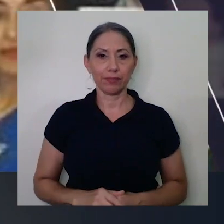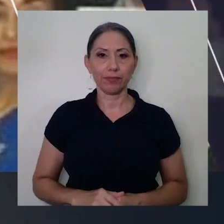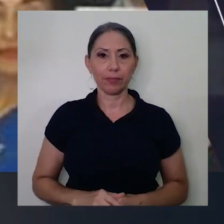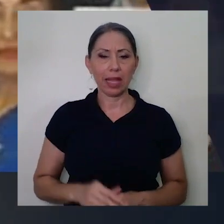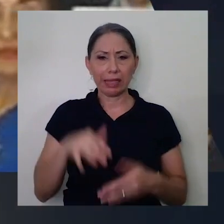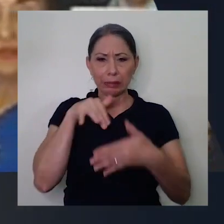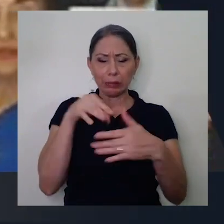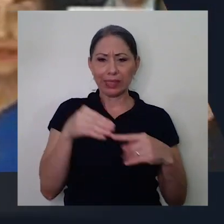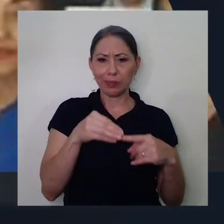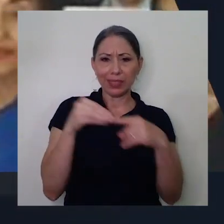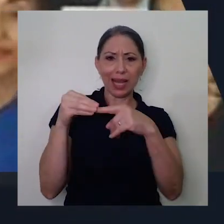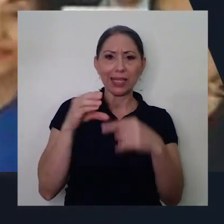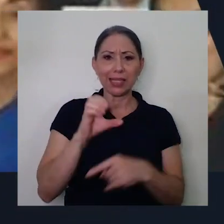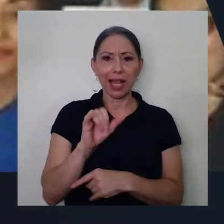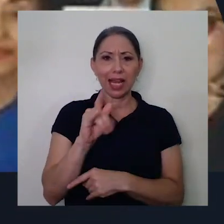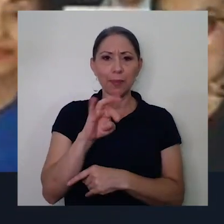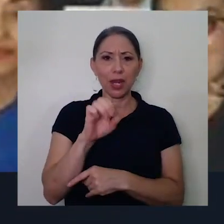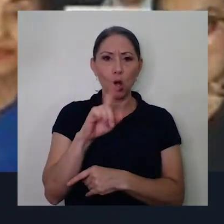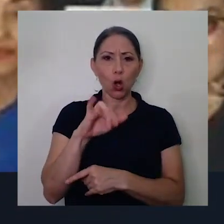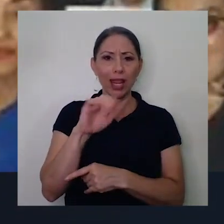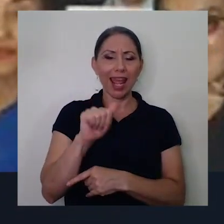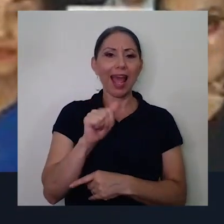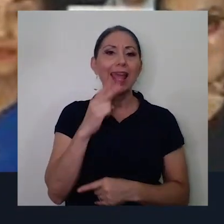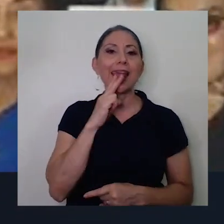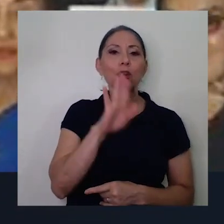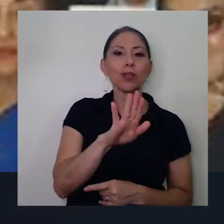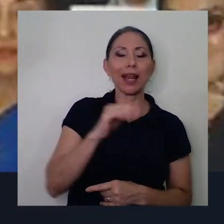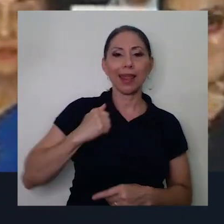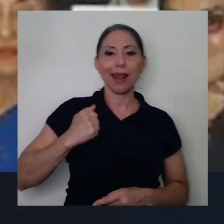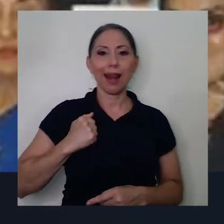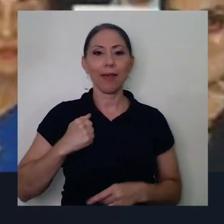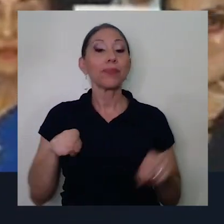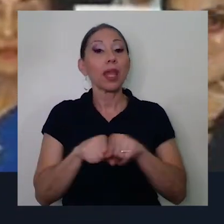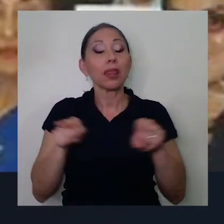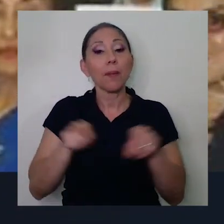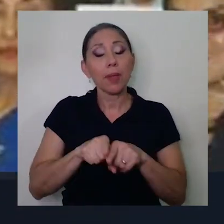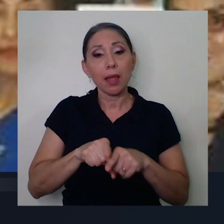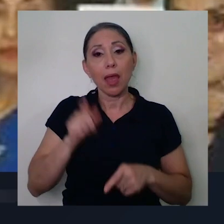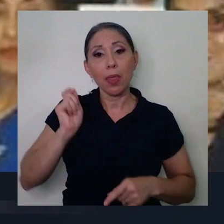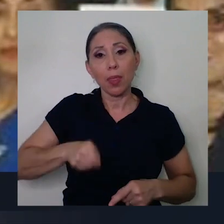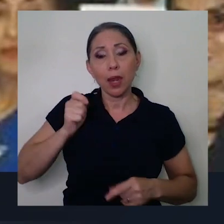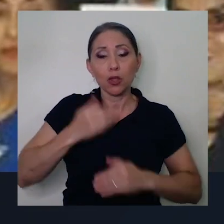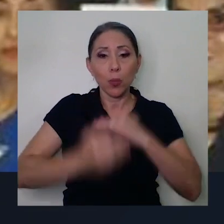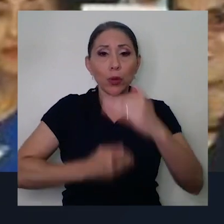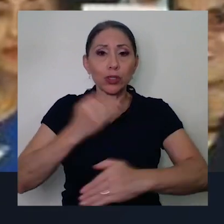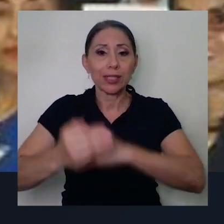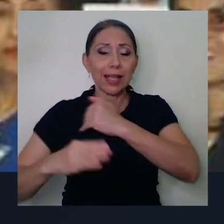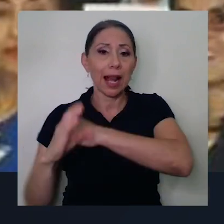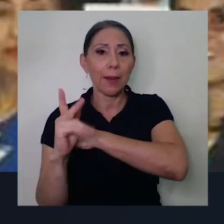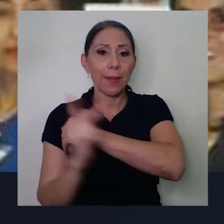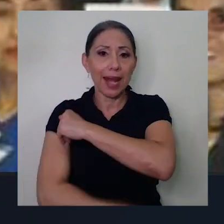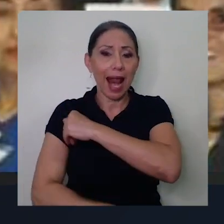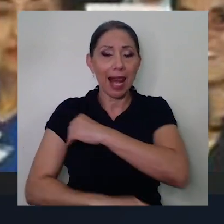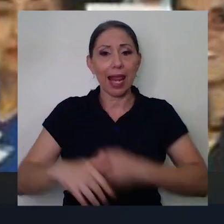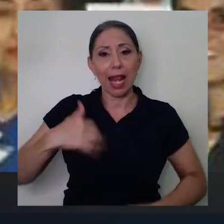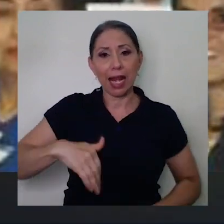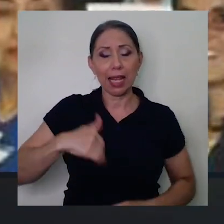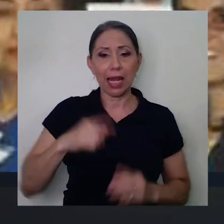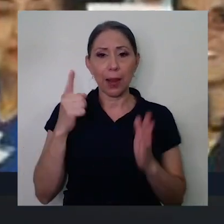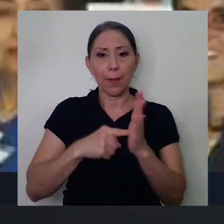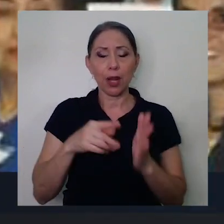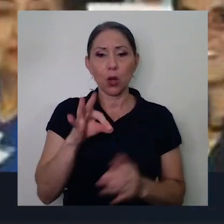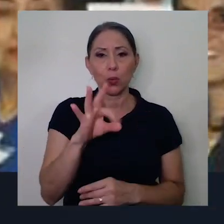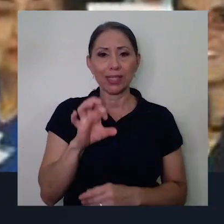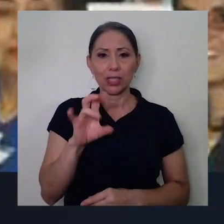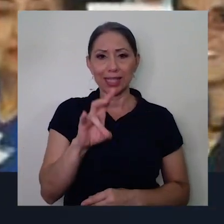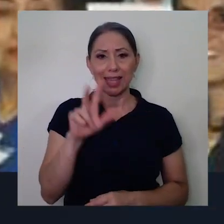en 1963. Hizo especialidades en Criminología en Jerusalén y en Canadá y en Derecho